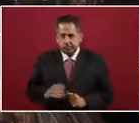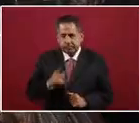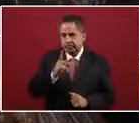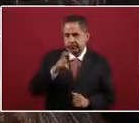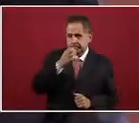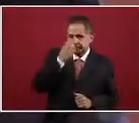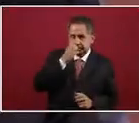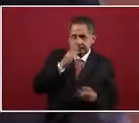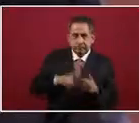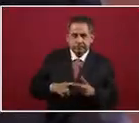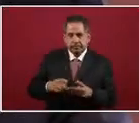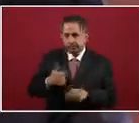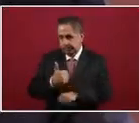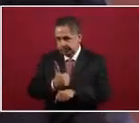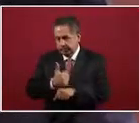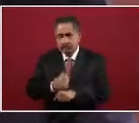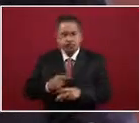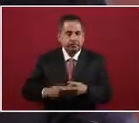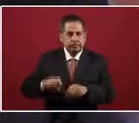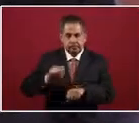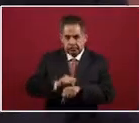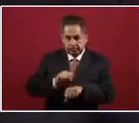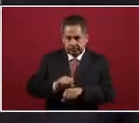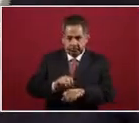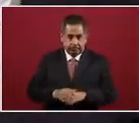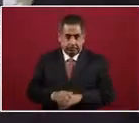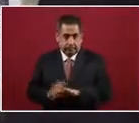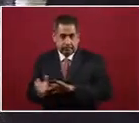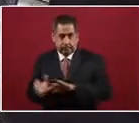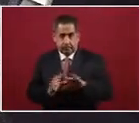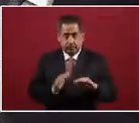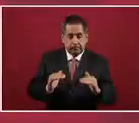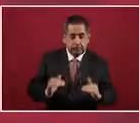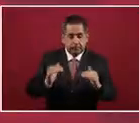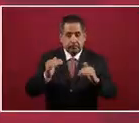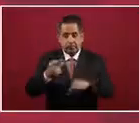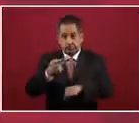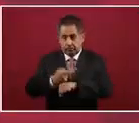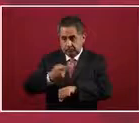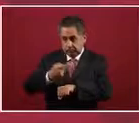preescolar, primaria, secundaria. En el nivel medio,